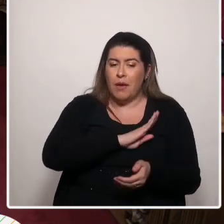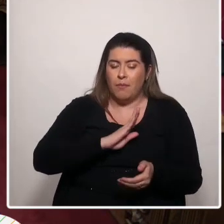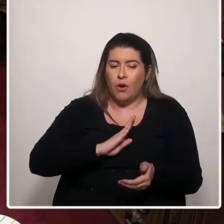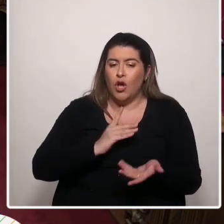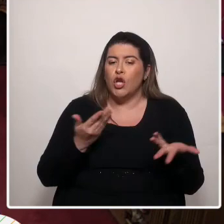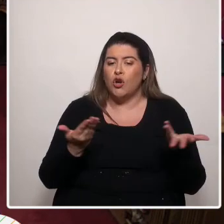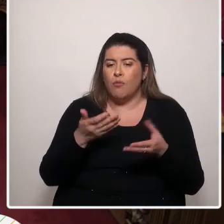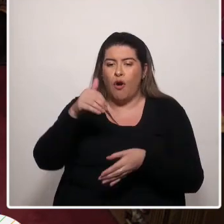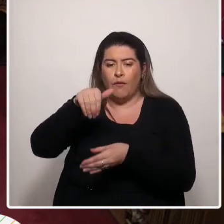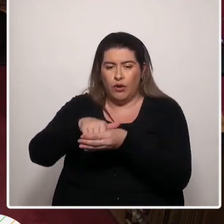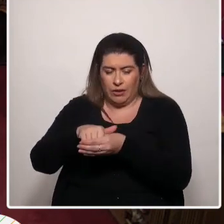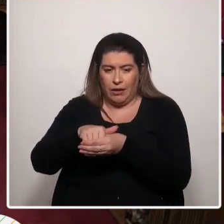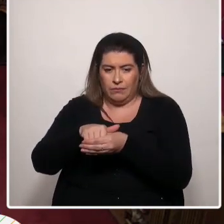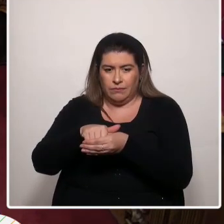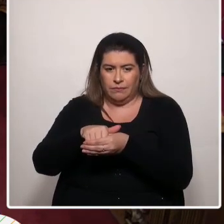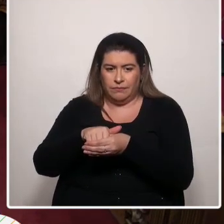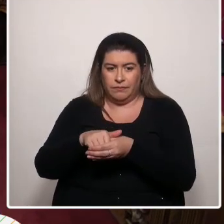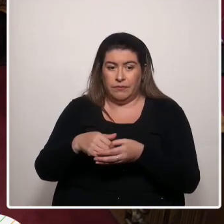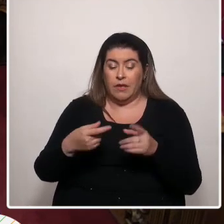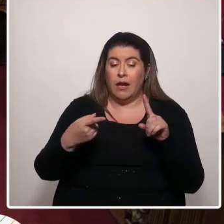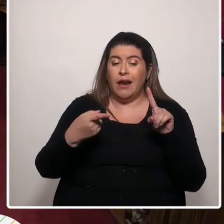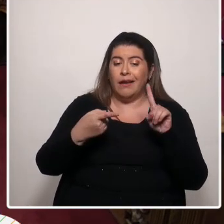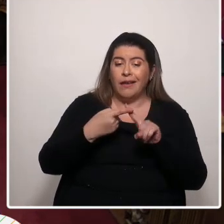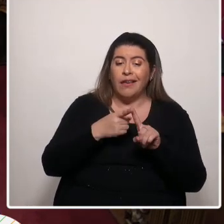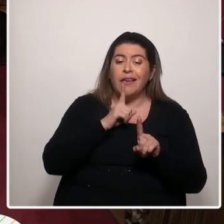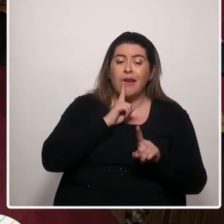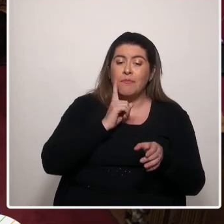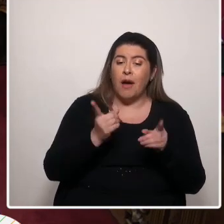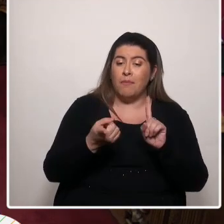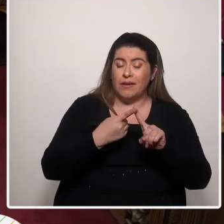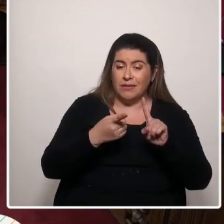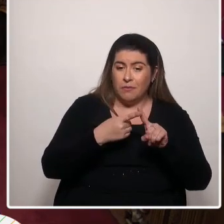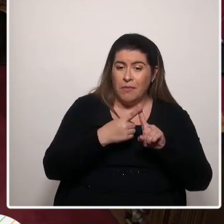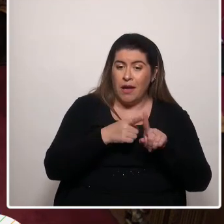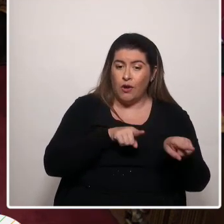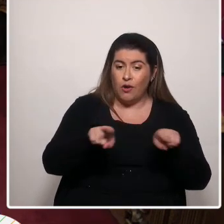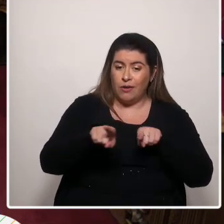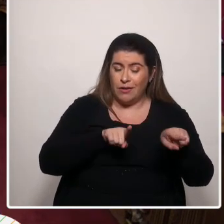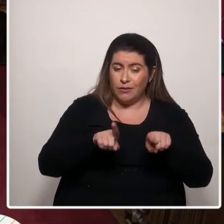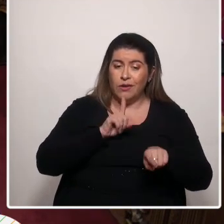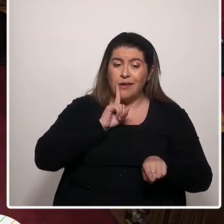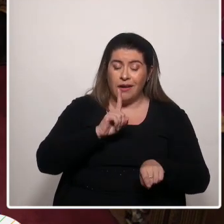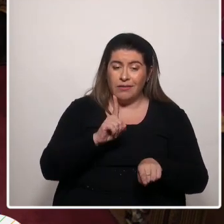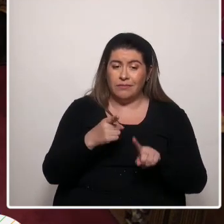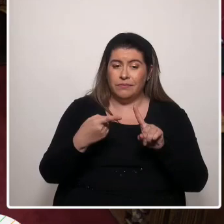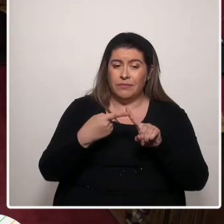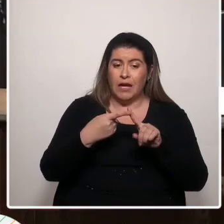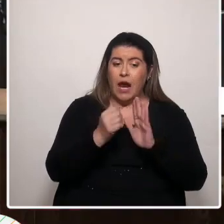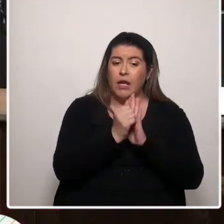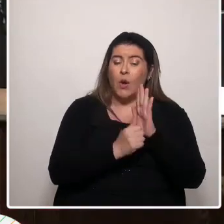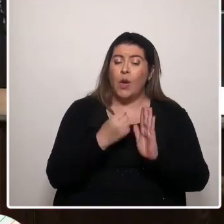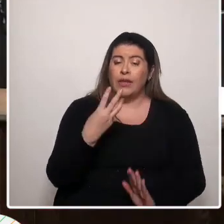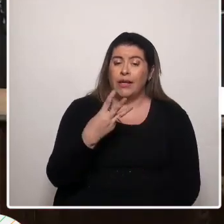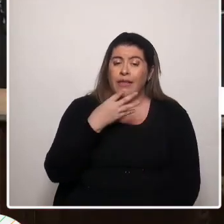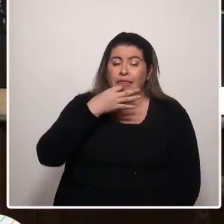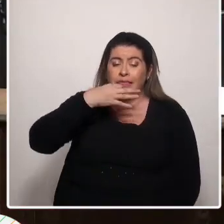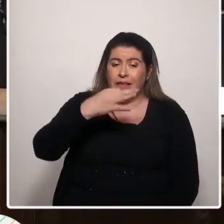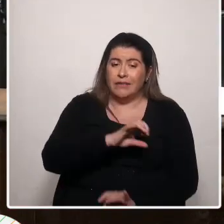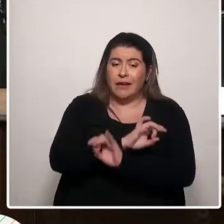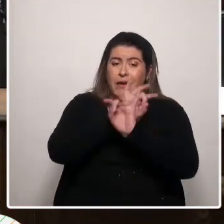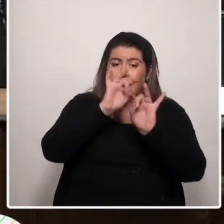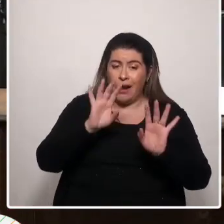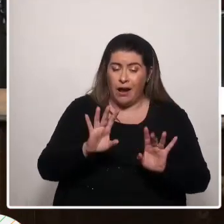votación. Respecto de la integración de la coordinación, el artículo 3 dice que